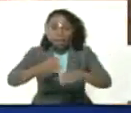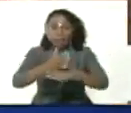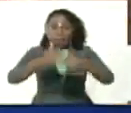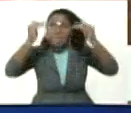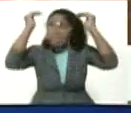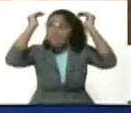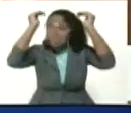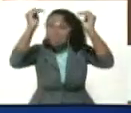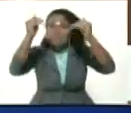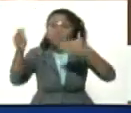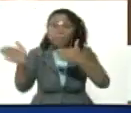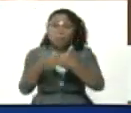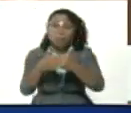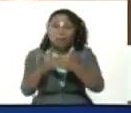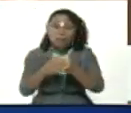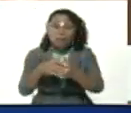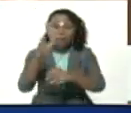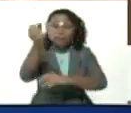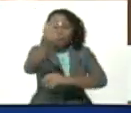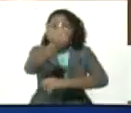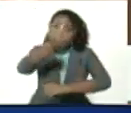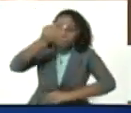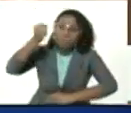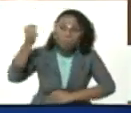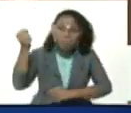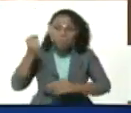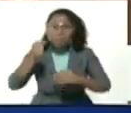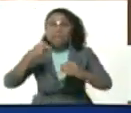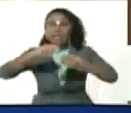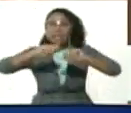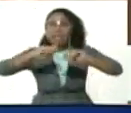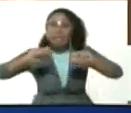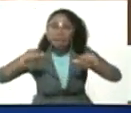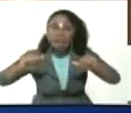techos, puertas, ventanas, arena,